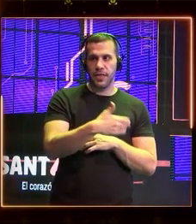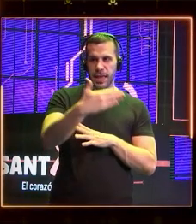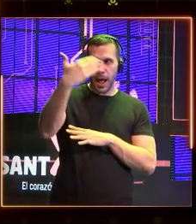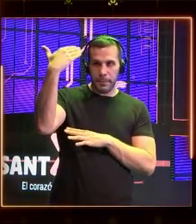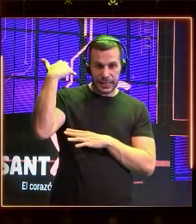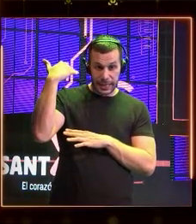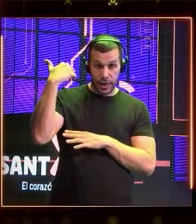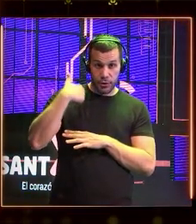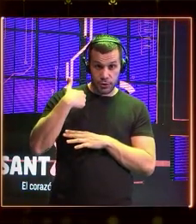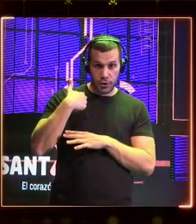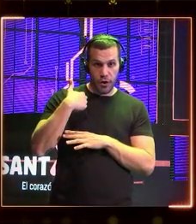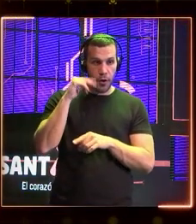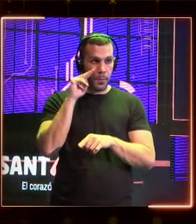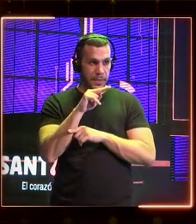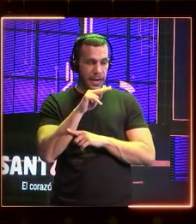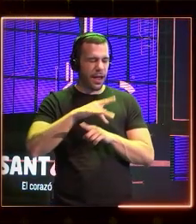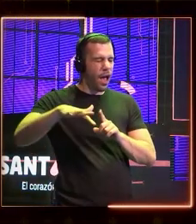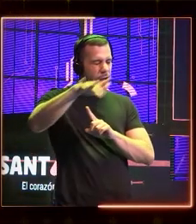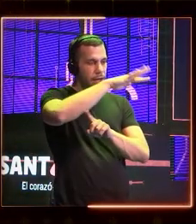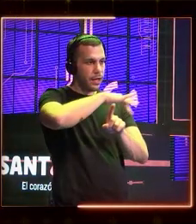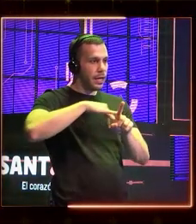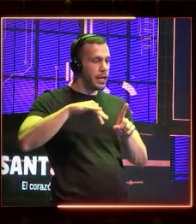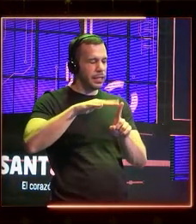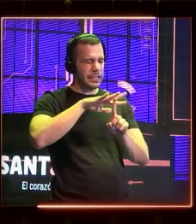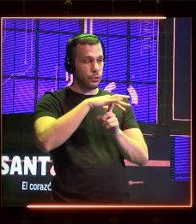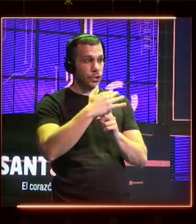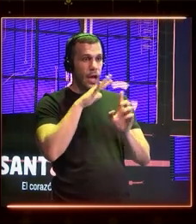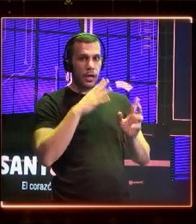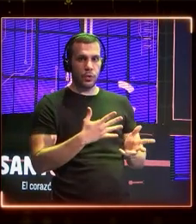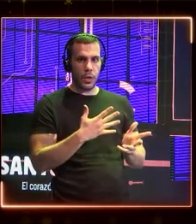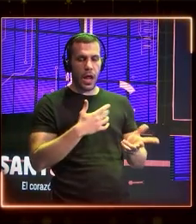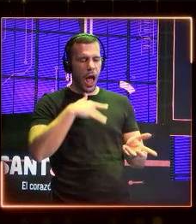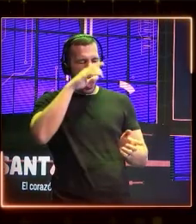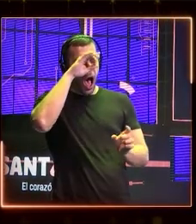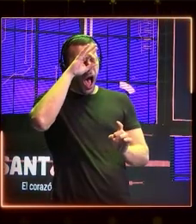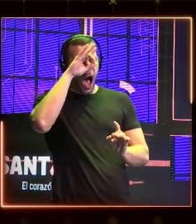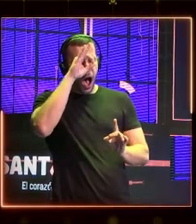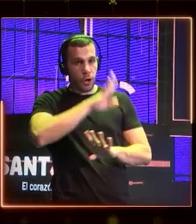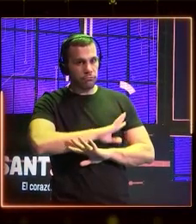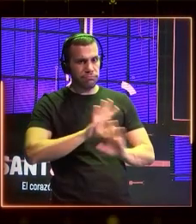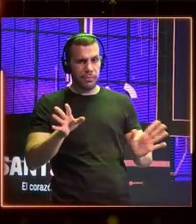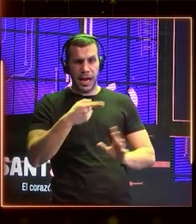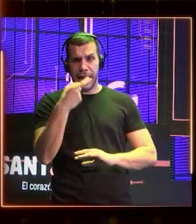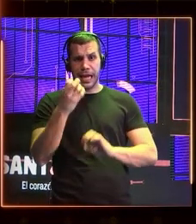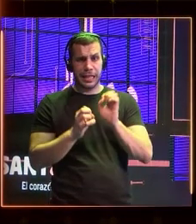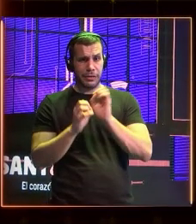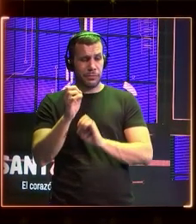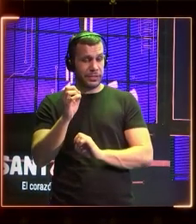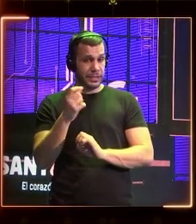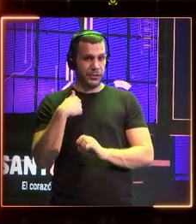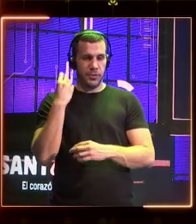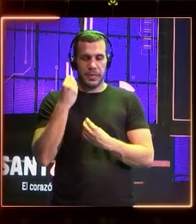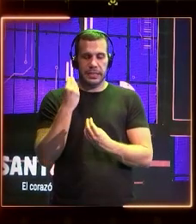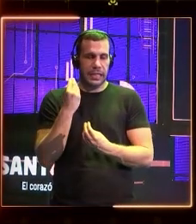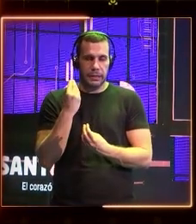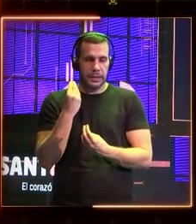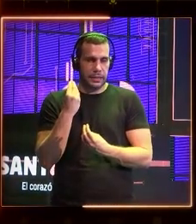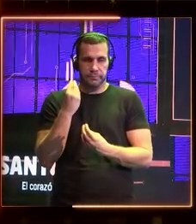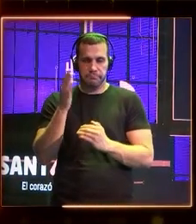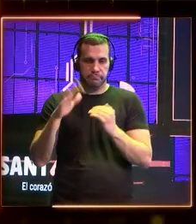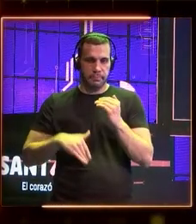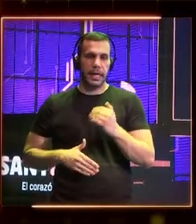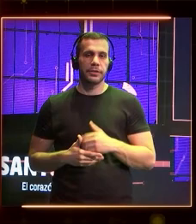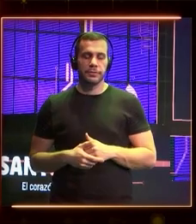estoy convencido de que de que alucinar yaa todavía más de lo que yo pensaba que iba a pasar este fue esta es la